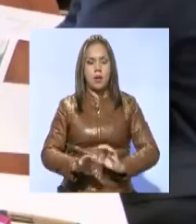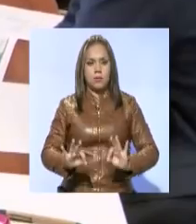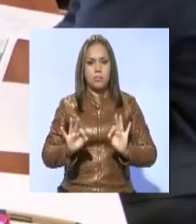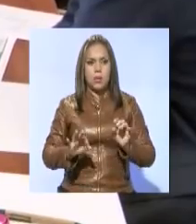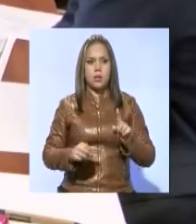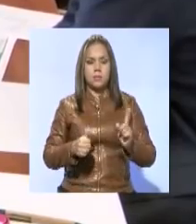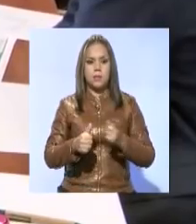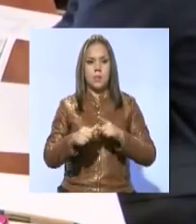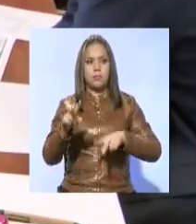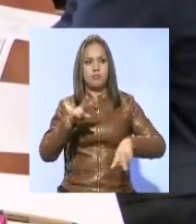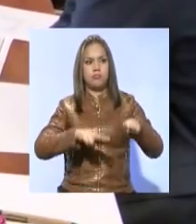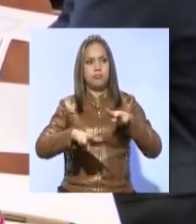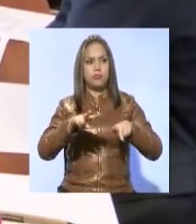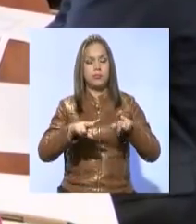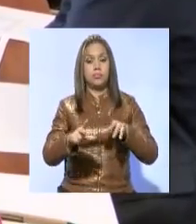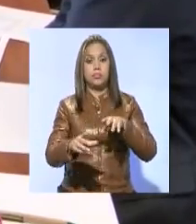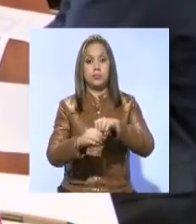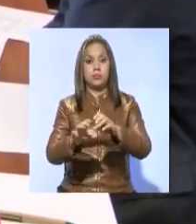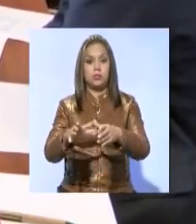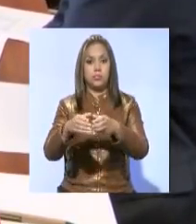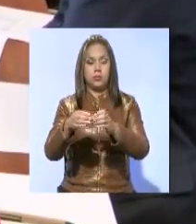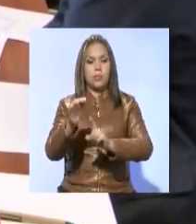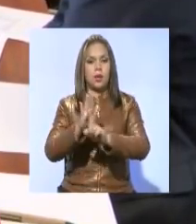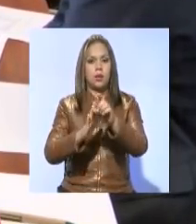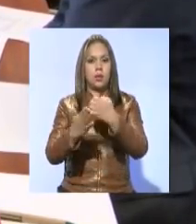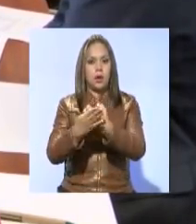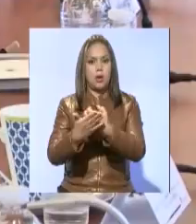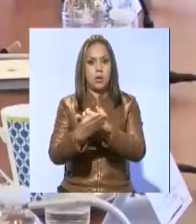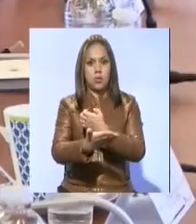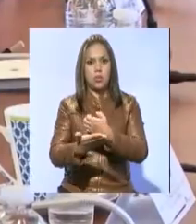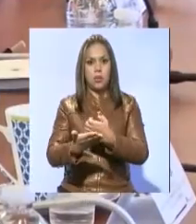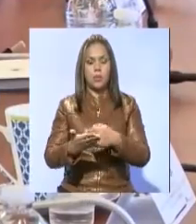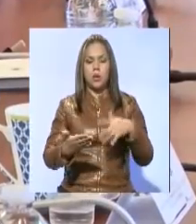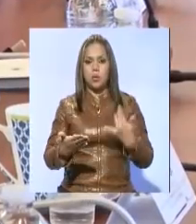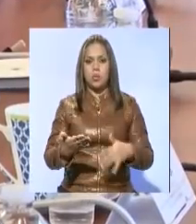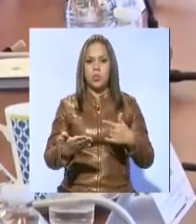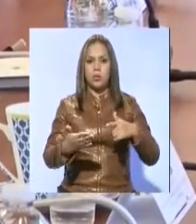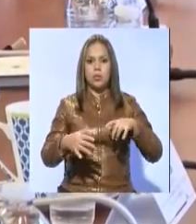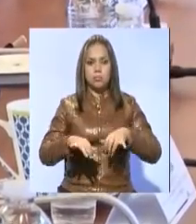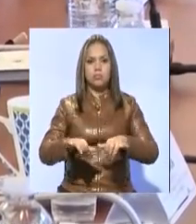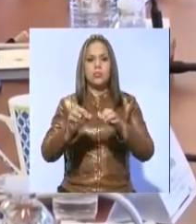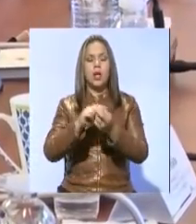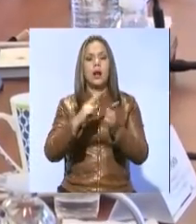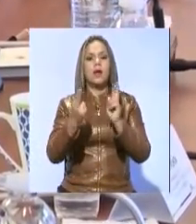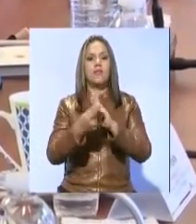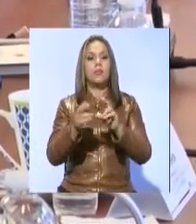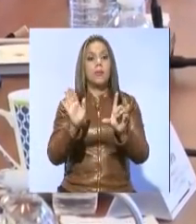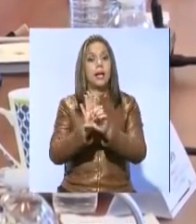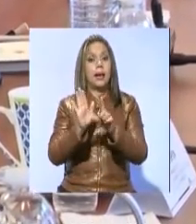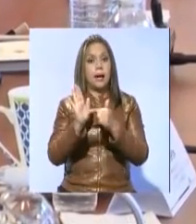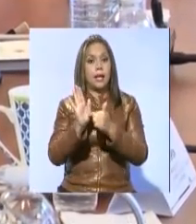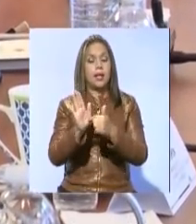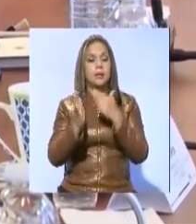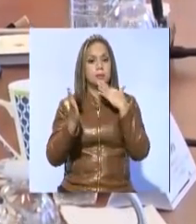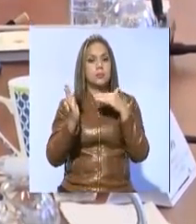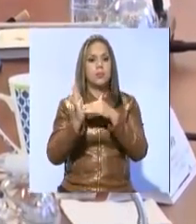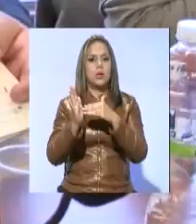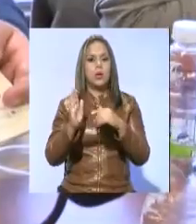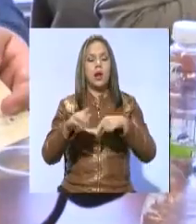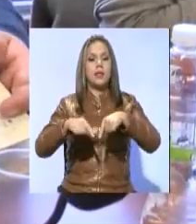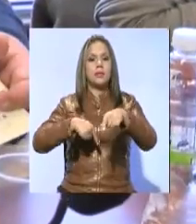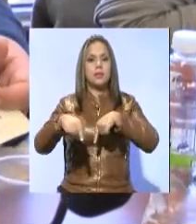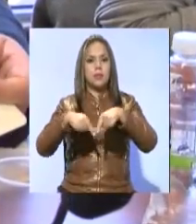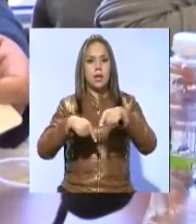evaluación. Explica que al interior de la Comisión de Desarrollo Económico se lleva adelante reformas legales a leyes, entre otras, a la de